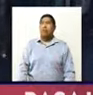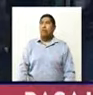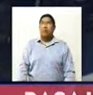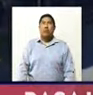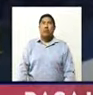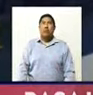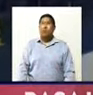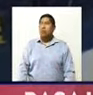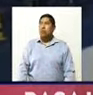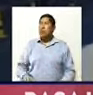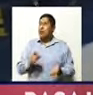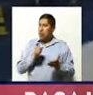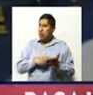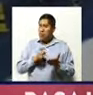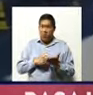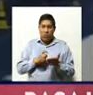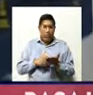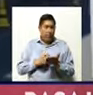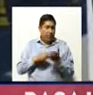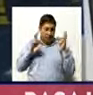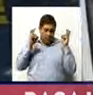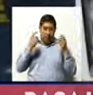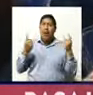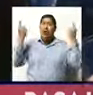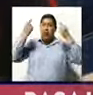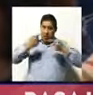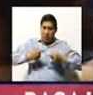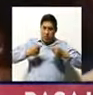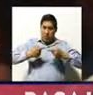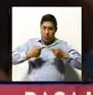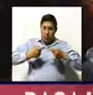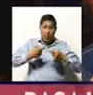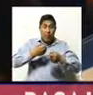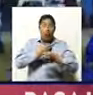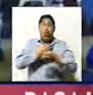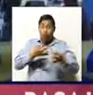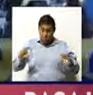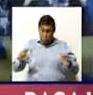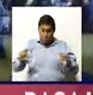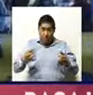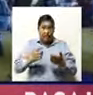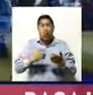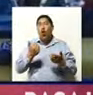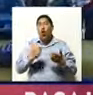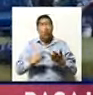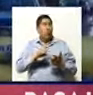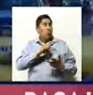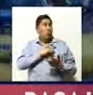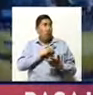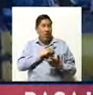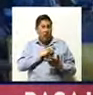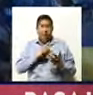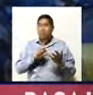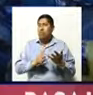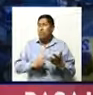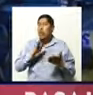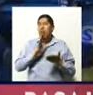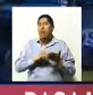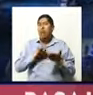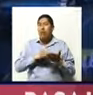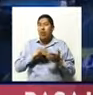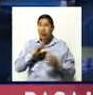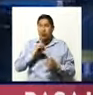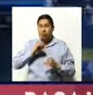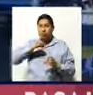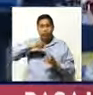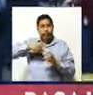La demanda concreta que nosotros tenemos es el tema de aduanas, el abuso que hay por parte de las aduanas, DIPROVE, también el tema de la escasez del combustible